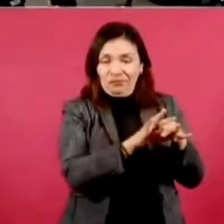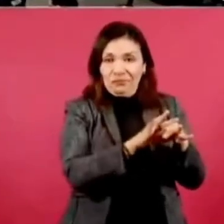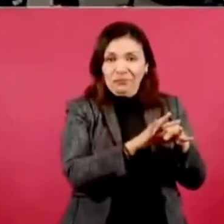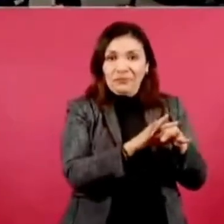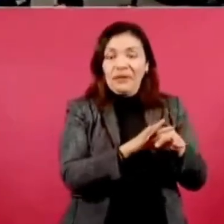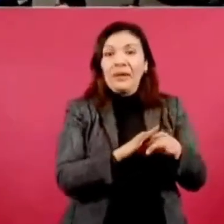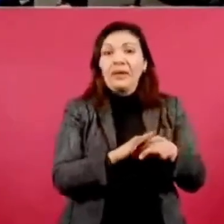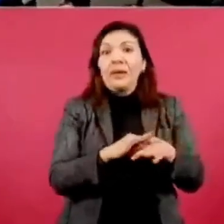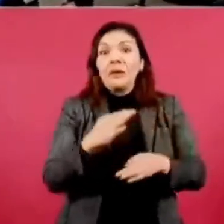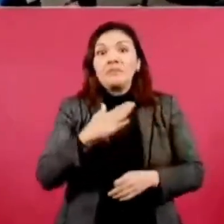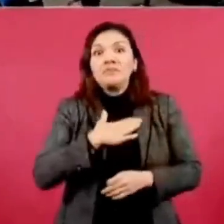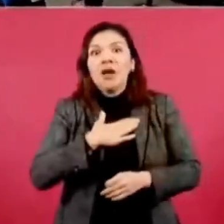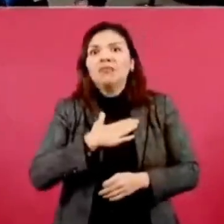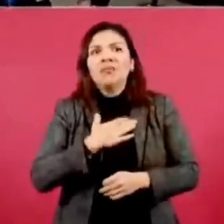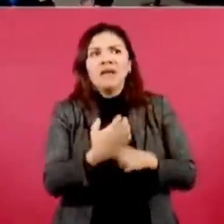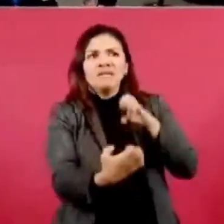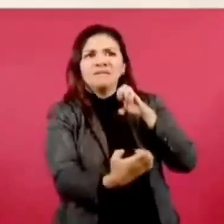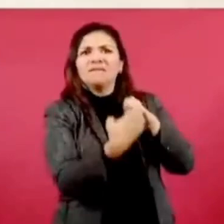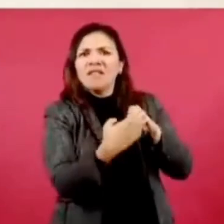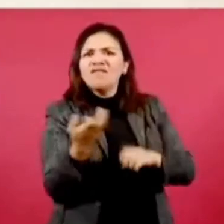nos hacían fraudes,